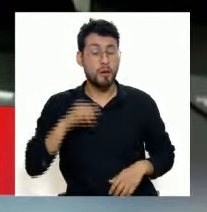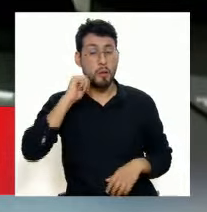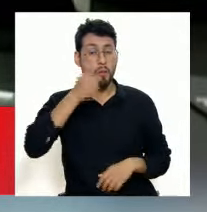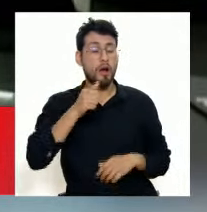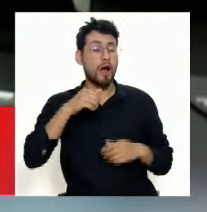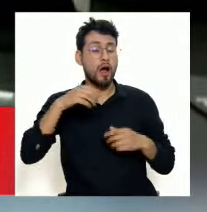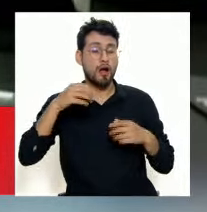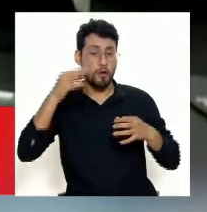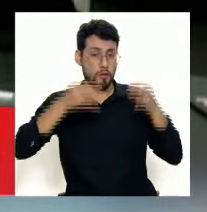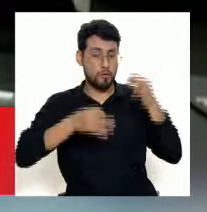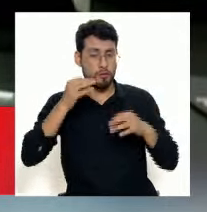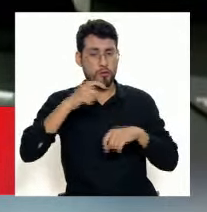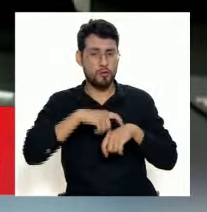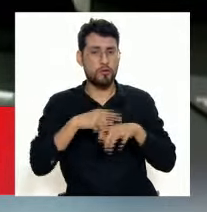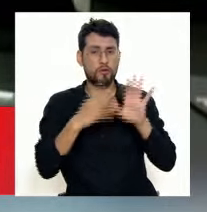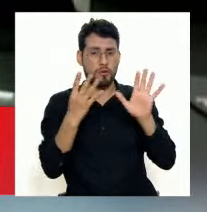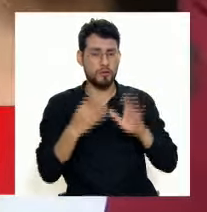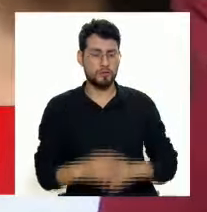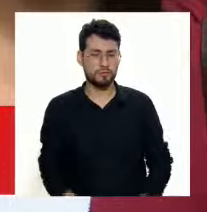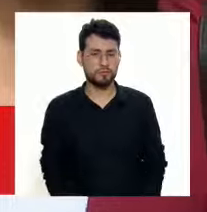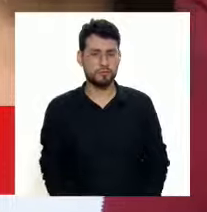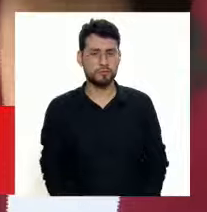mañana a las 9 horas.